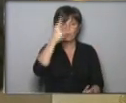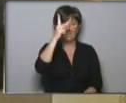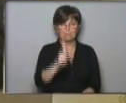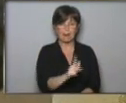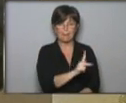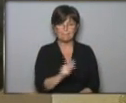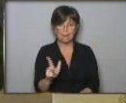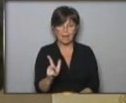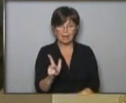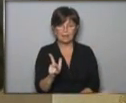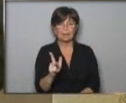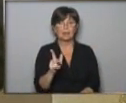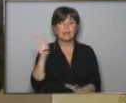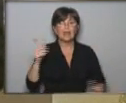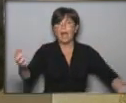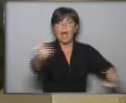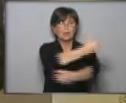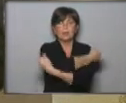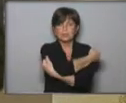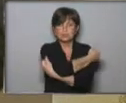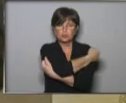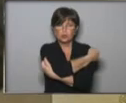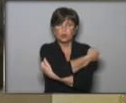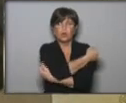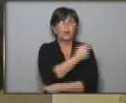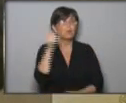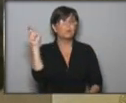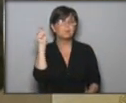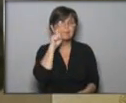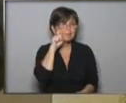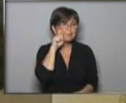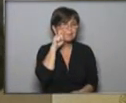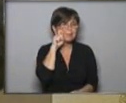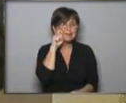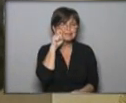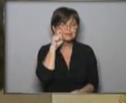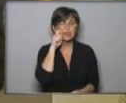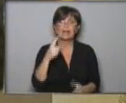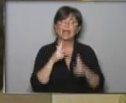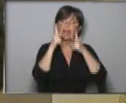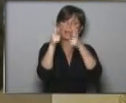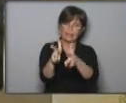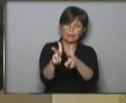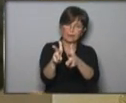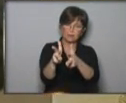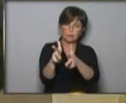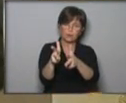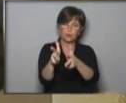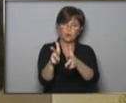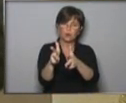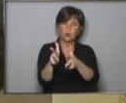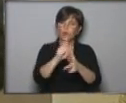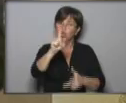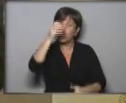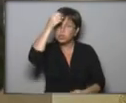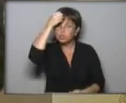Papa. Y él me abrazó, me dio un beso y me dijo: no